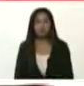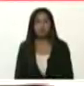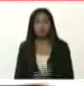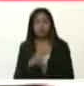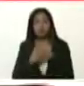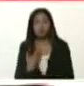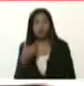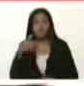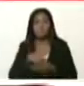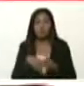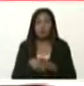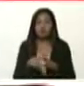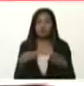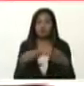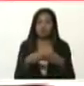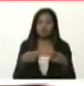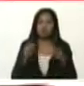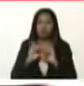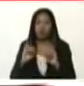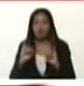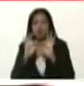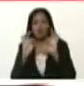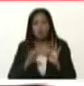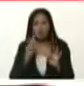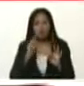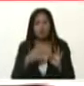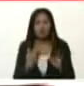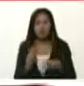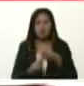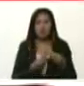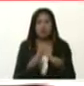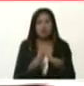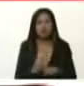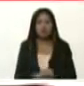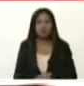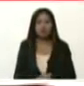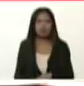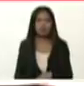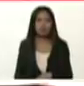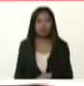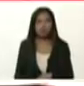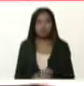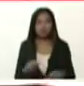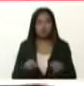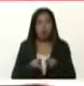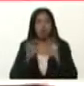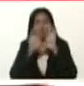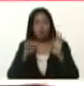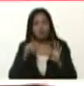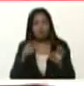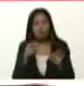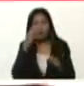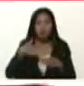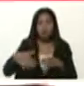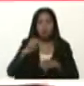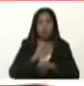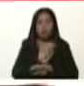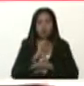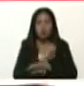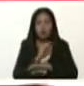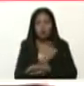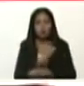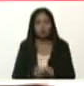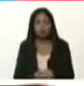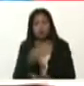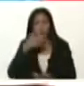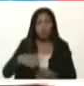Pretendieron imponer un paquetazo neoliberal, un paquetazo del capitalismo salvaje al pueblo de Ecuador. Y